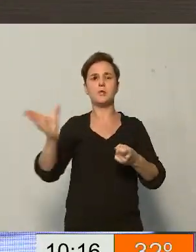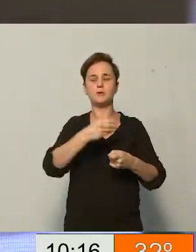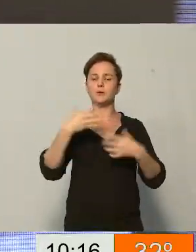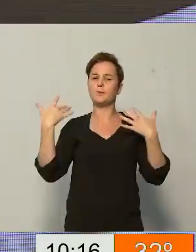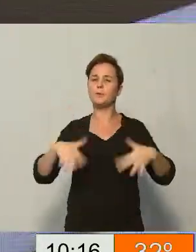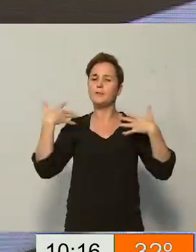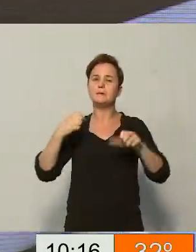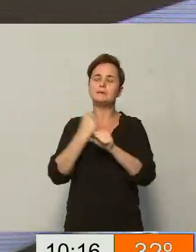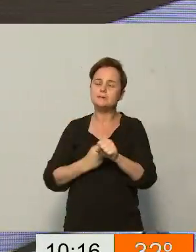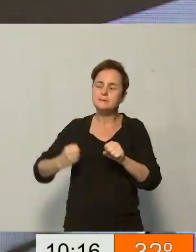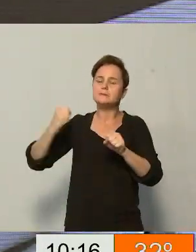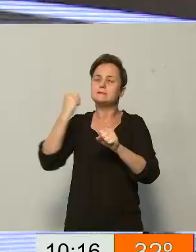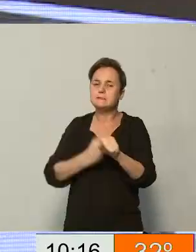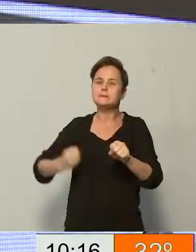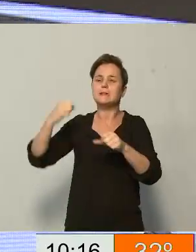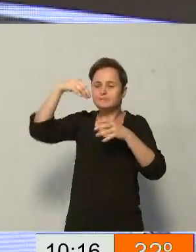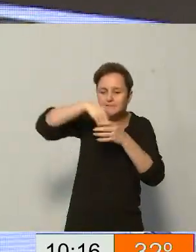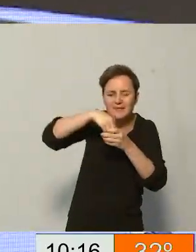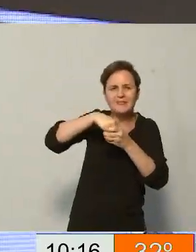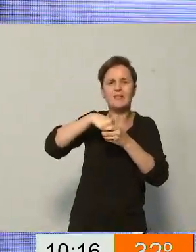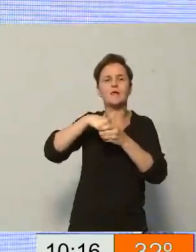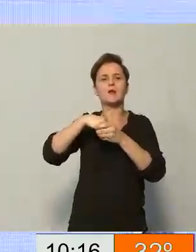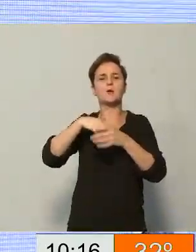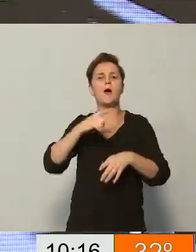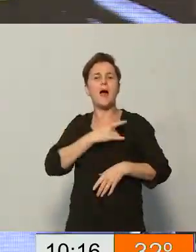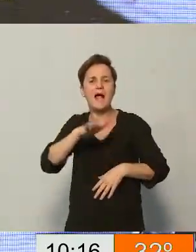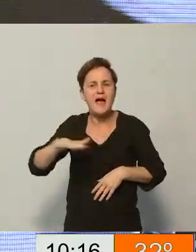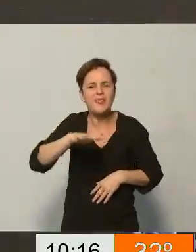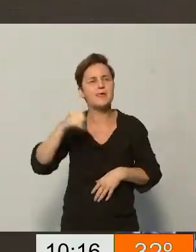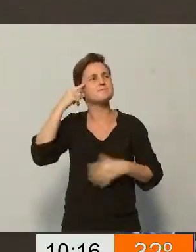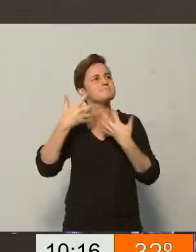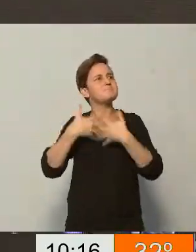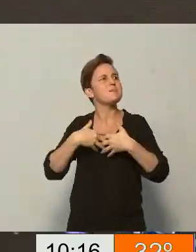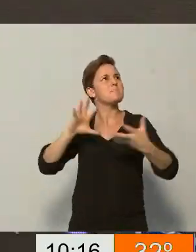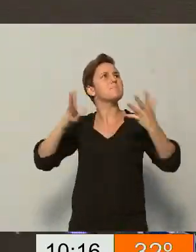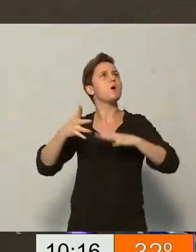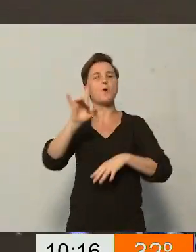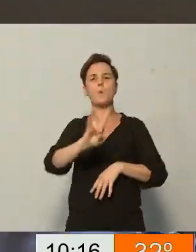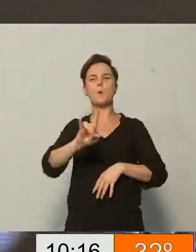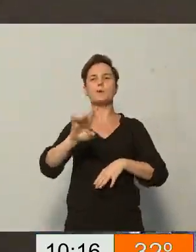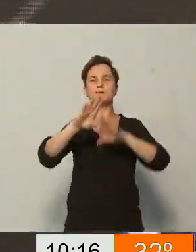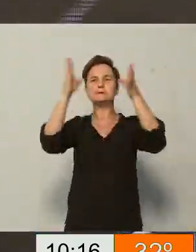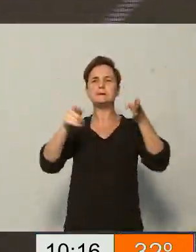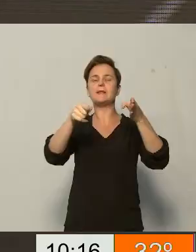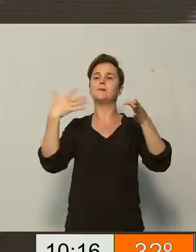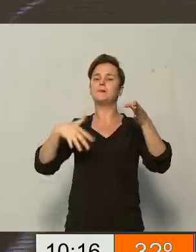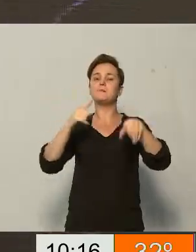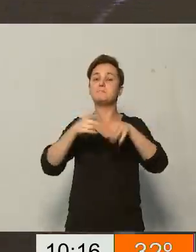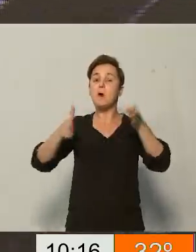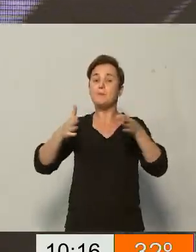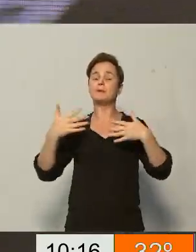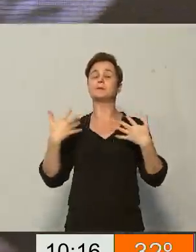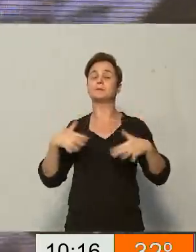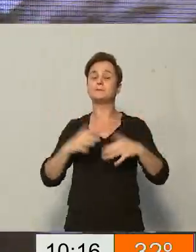hubo mucho trabajo desde lo académico, desde el pensar en un modelo de universidad. En ese momento,